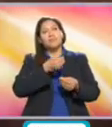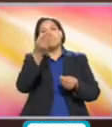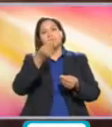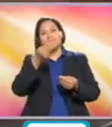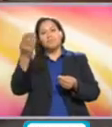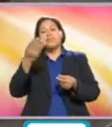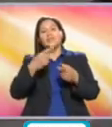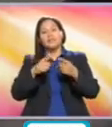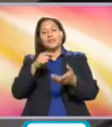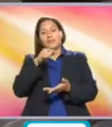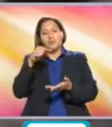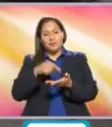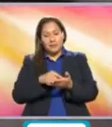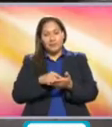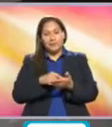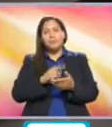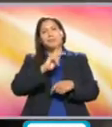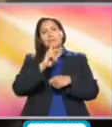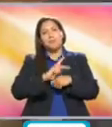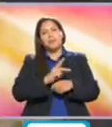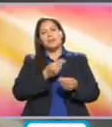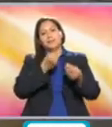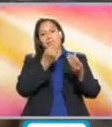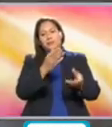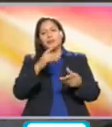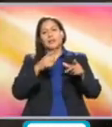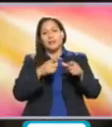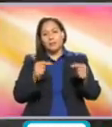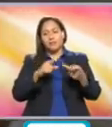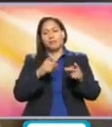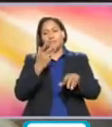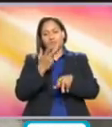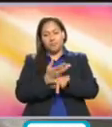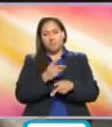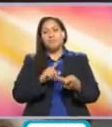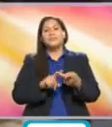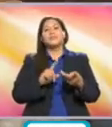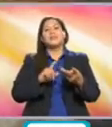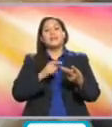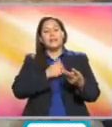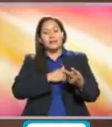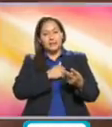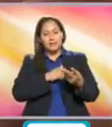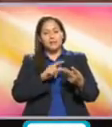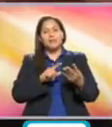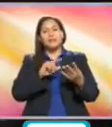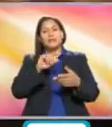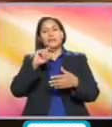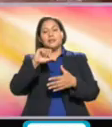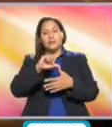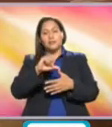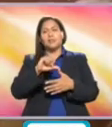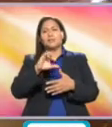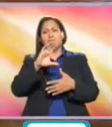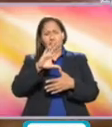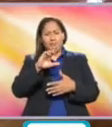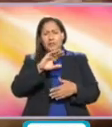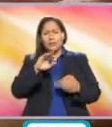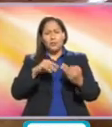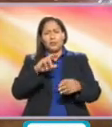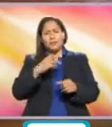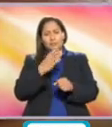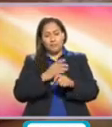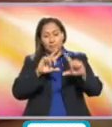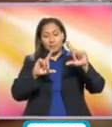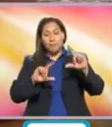a varios destinos, a varios países, como es Japón, Estados Unidos, Canadá, Centroamérica y toda la